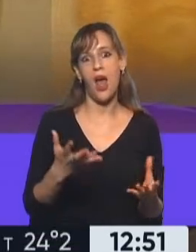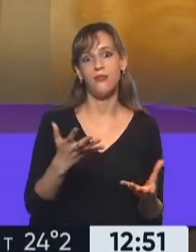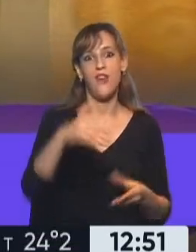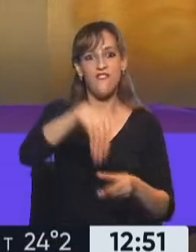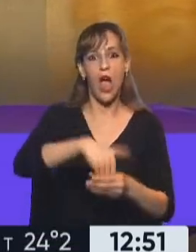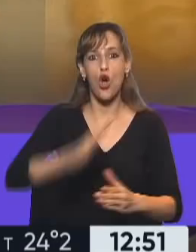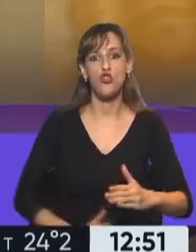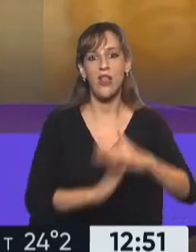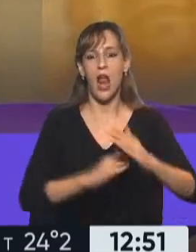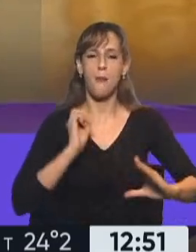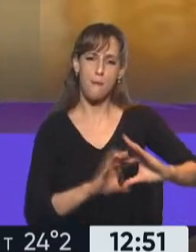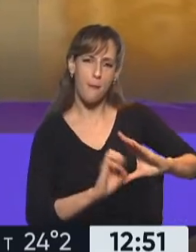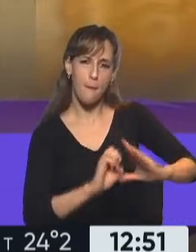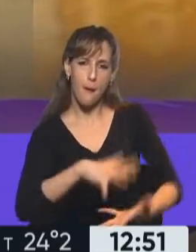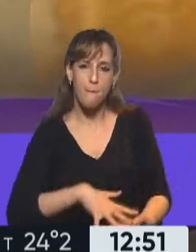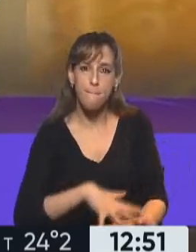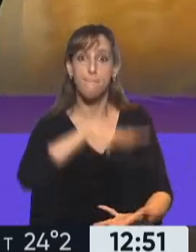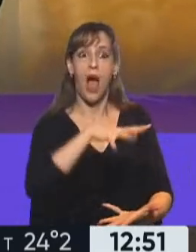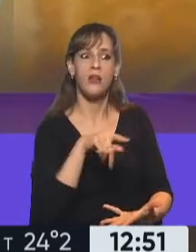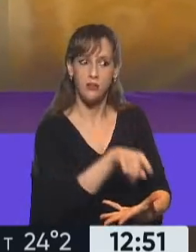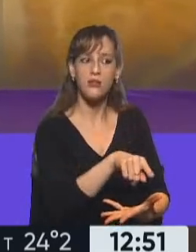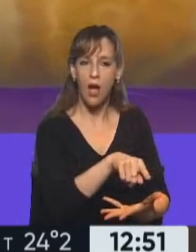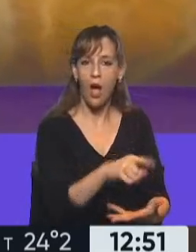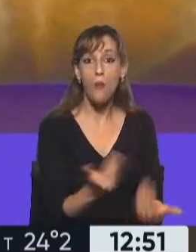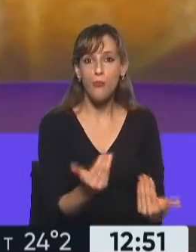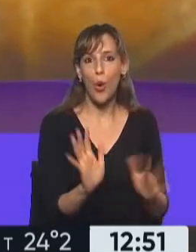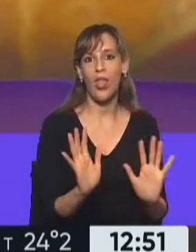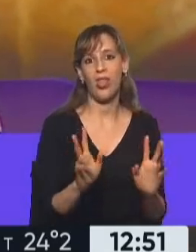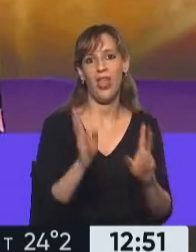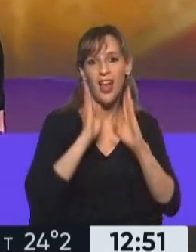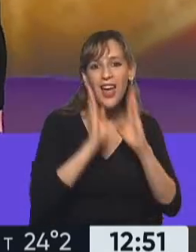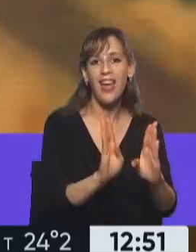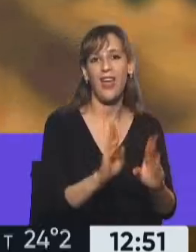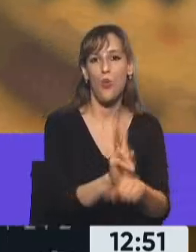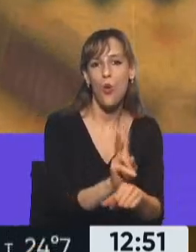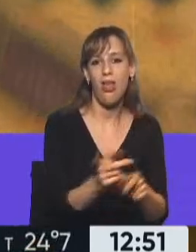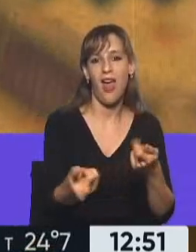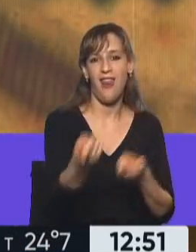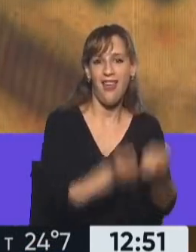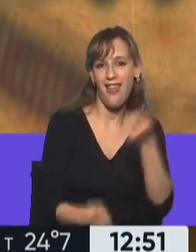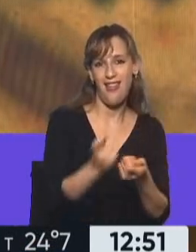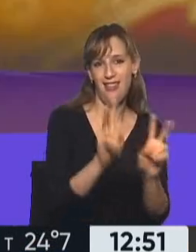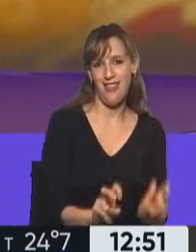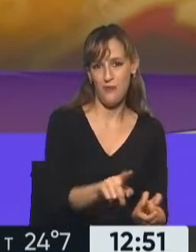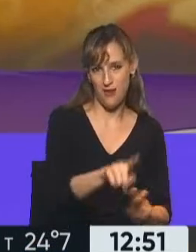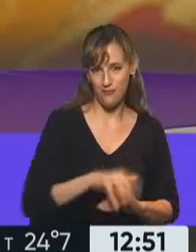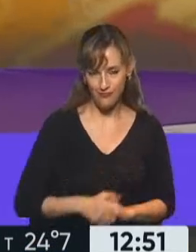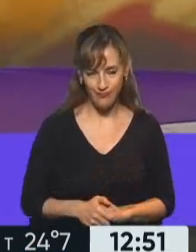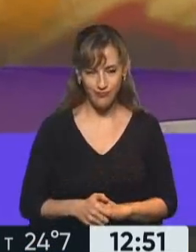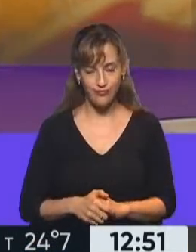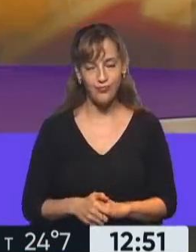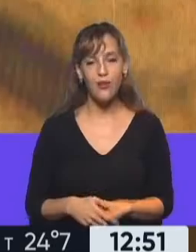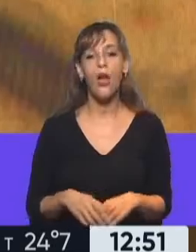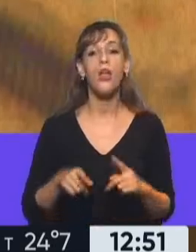para enfrentar corridas cambiarias que, por cierto, no es que se van a desvanecer por un solo acuerdo sencillamente con el fondo. Luego vamos sí